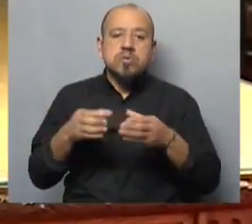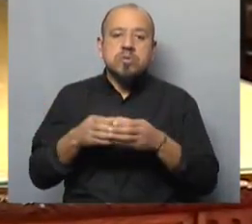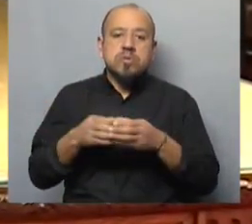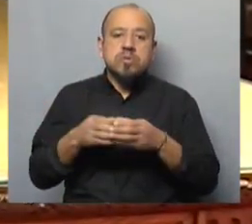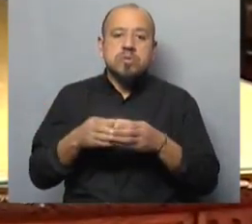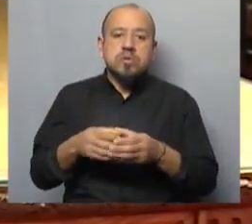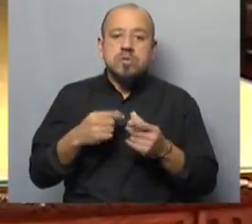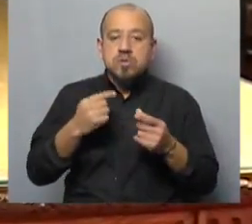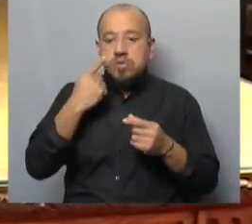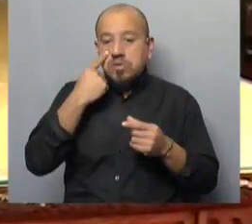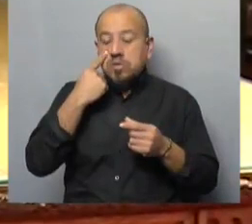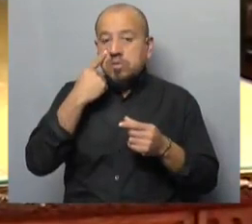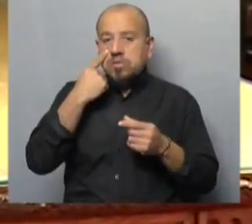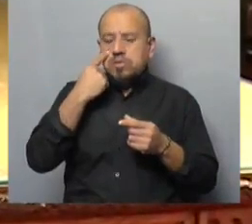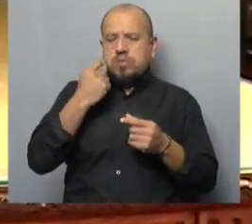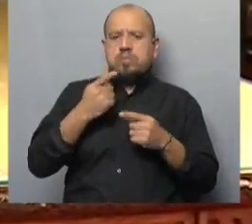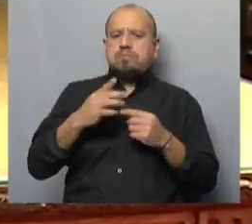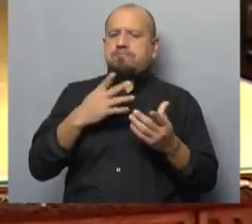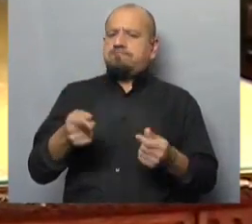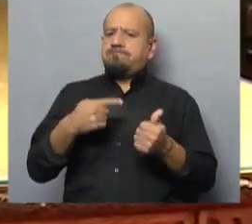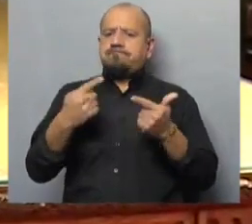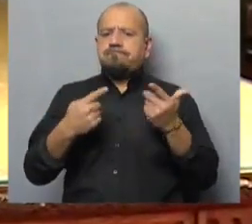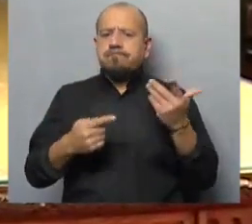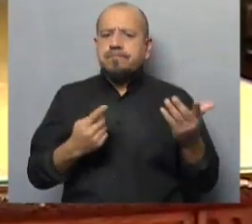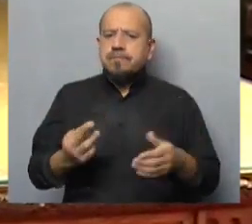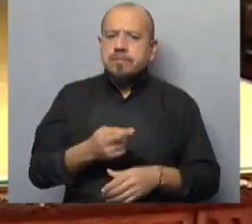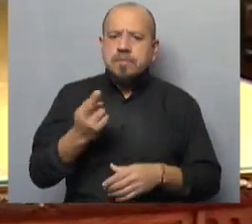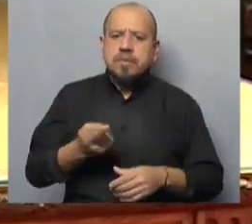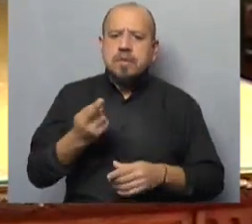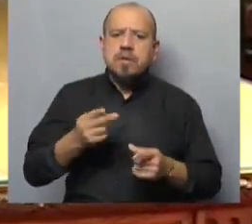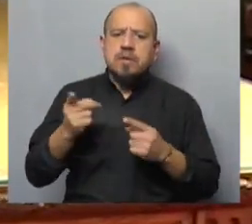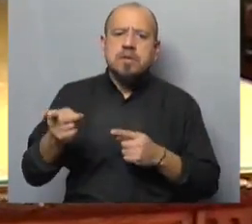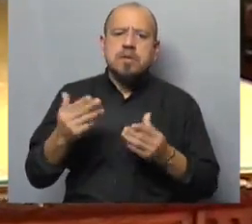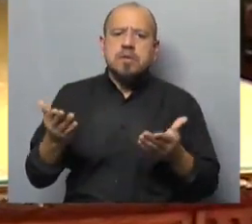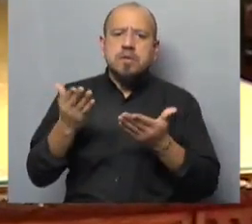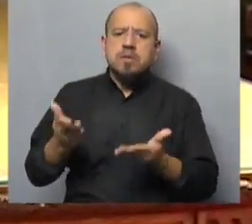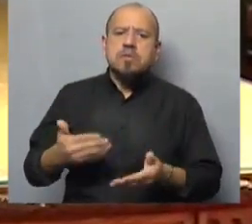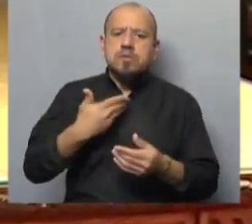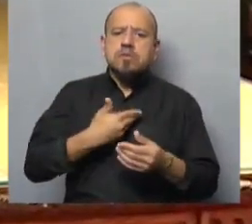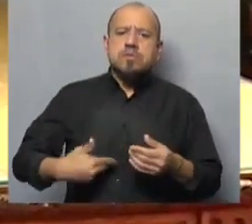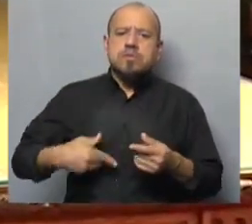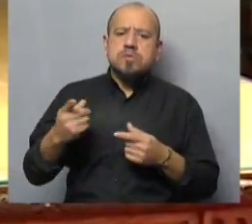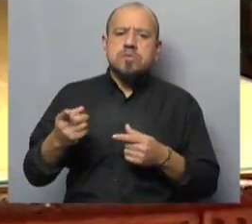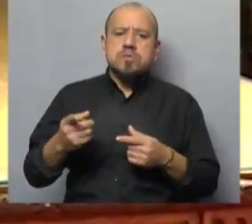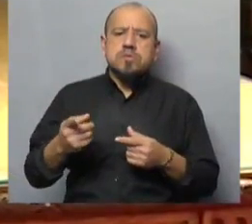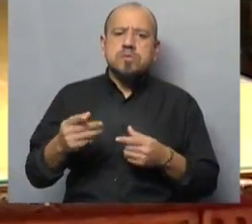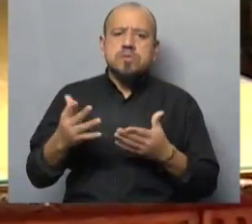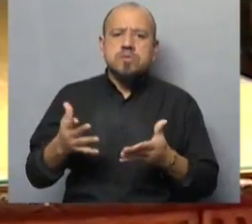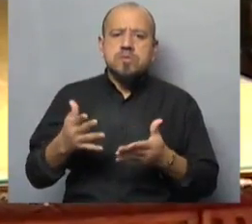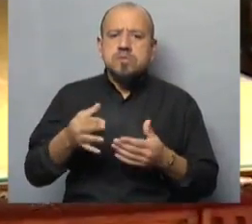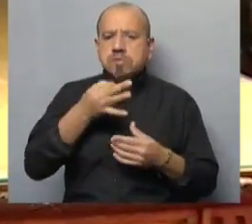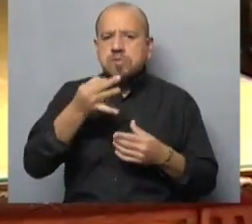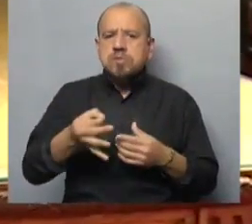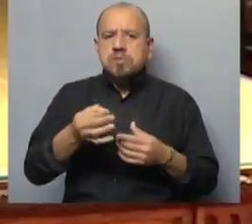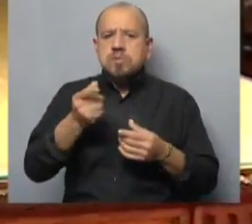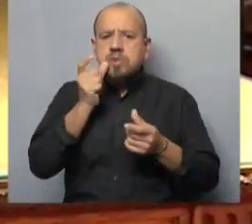vimos bastantes irregularidades bastantes irregularidades por parte de actores del gobierno y comentarios